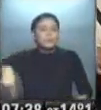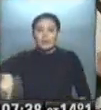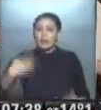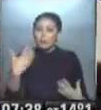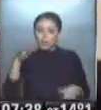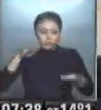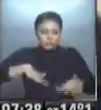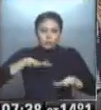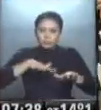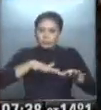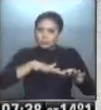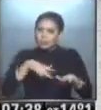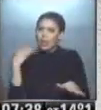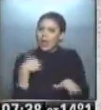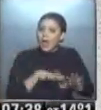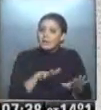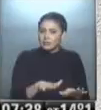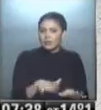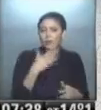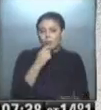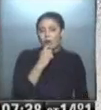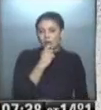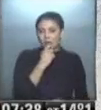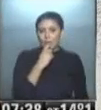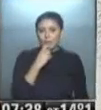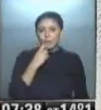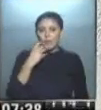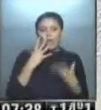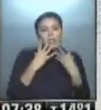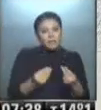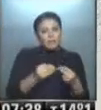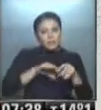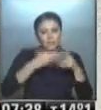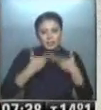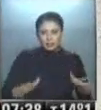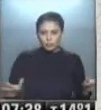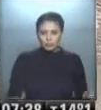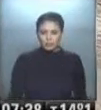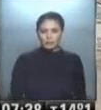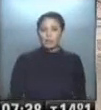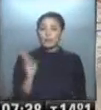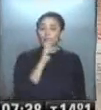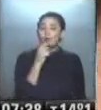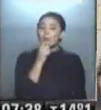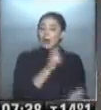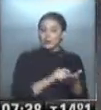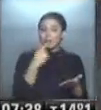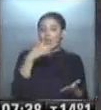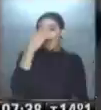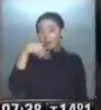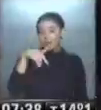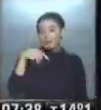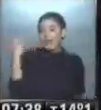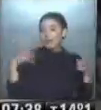gente por una cosa justa y noble como es el medio ambiente. Finalmente, los ambientalistas resolvieron no cruzar